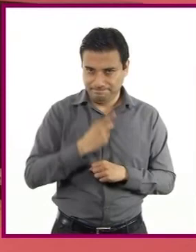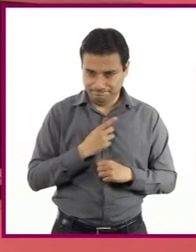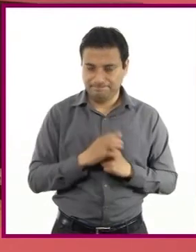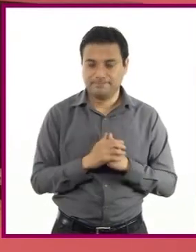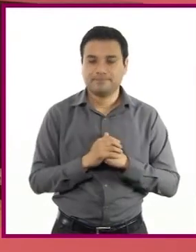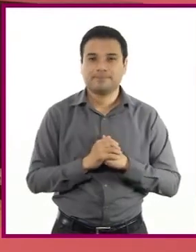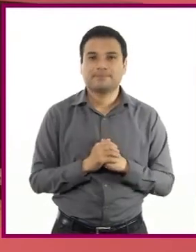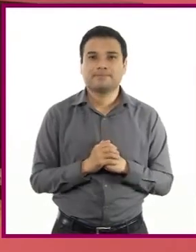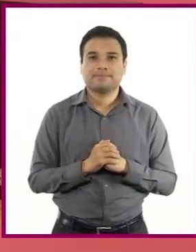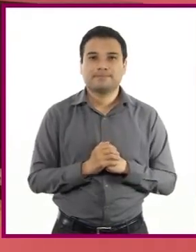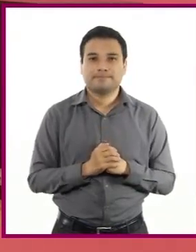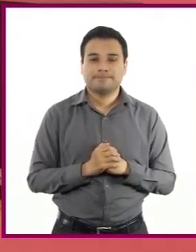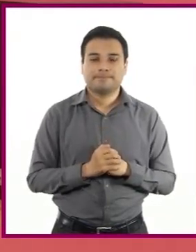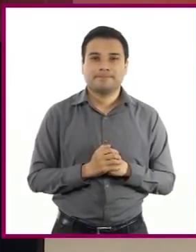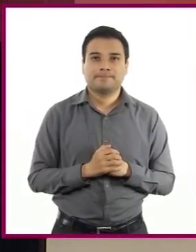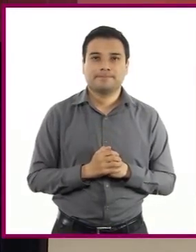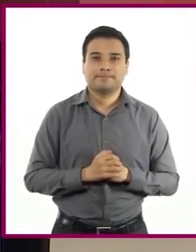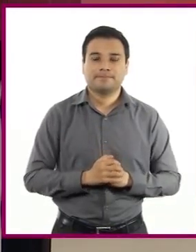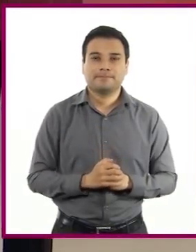esta sesión.